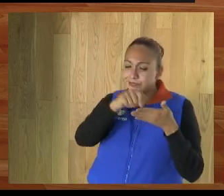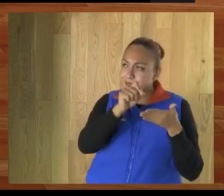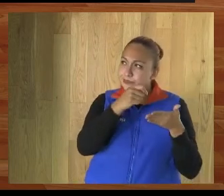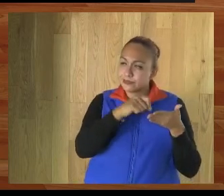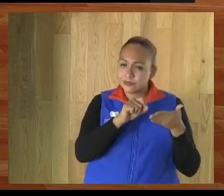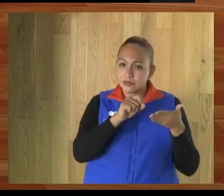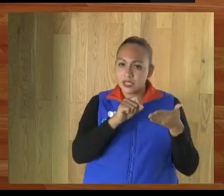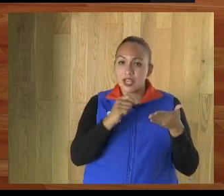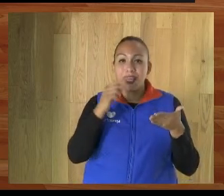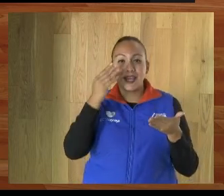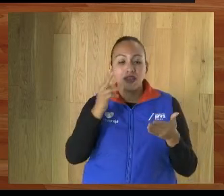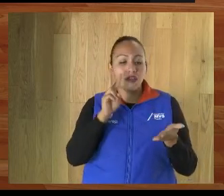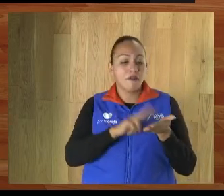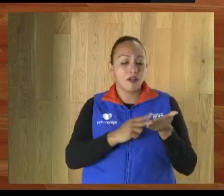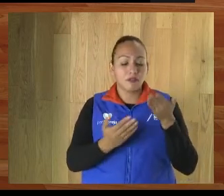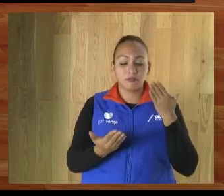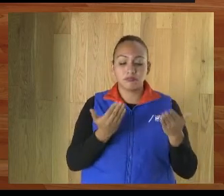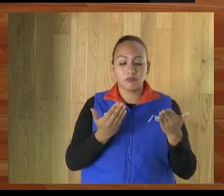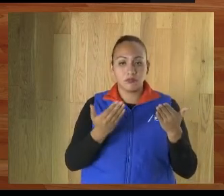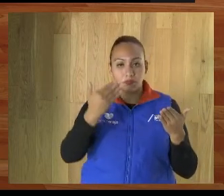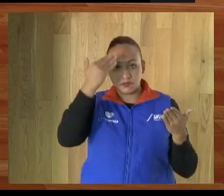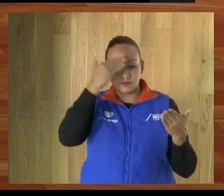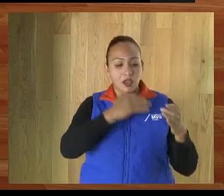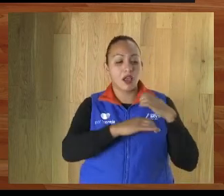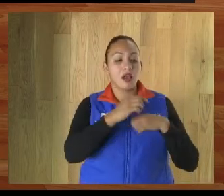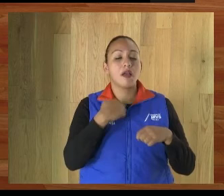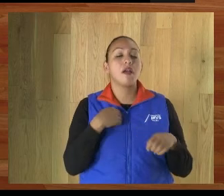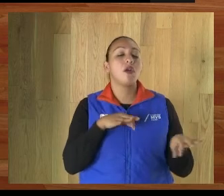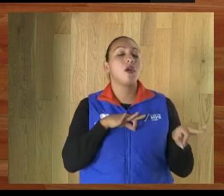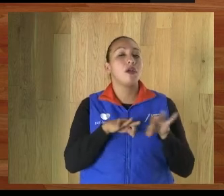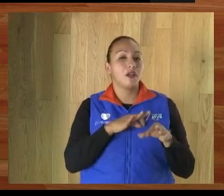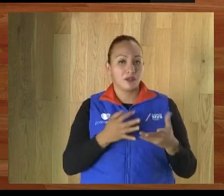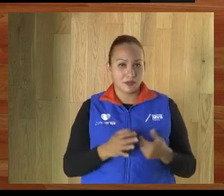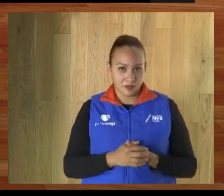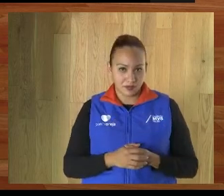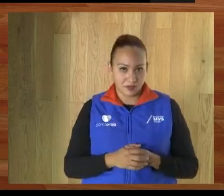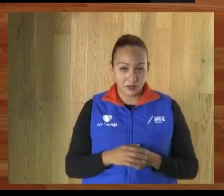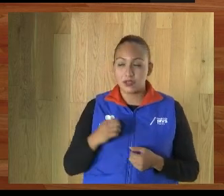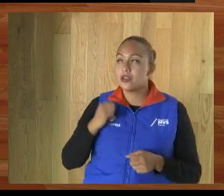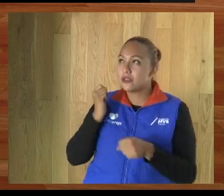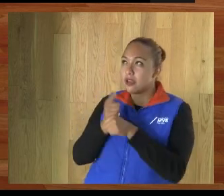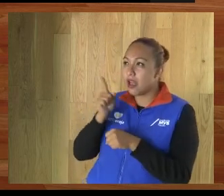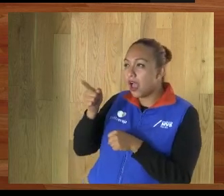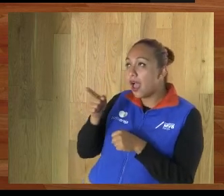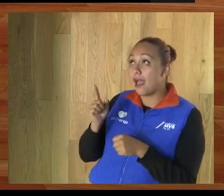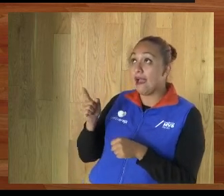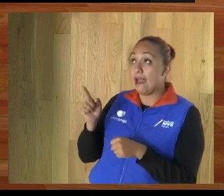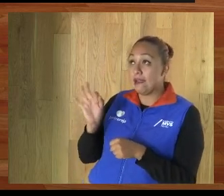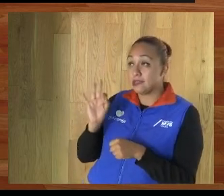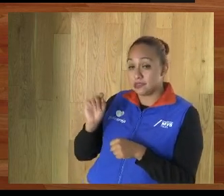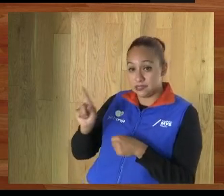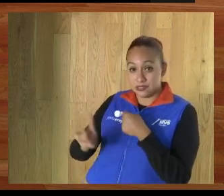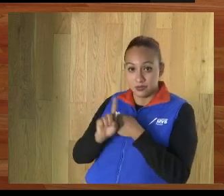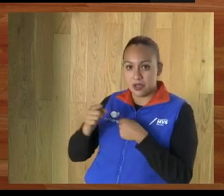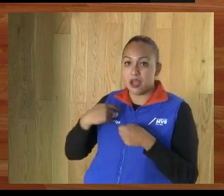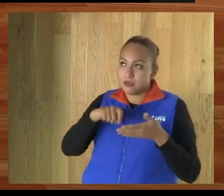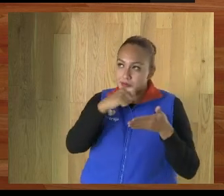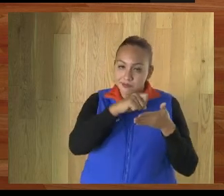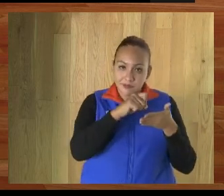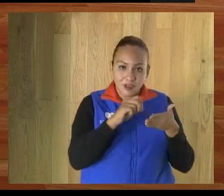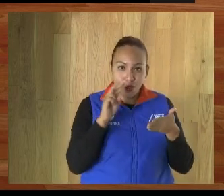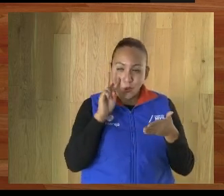mi riesgo, mi aversión al riesgo y cómo quiero gestionarlo, pero tengo que identificarlo para ver si tengo un riesgo. Y el aprovechamiento de